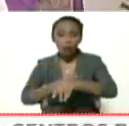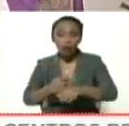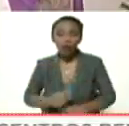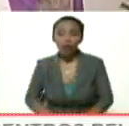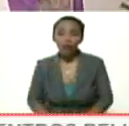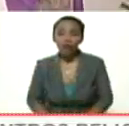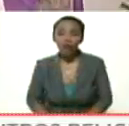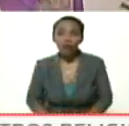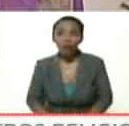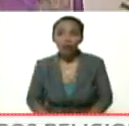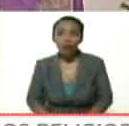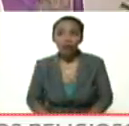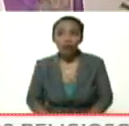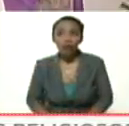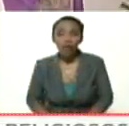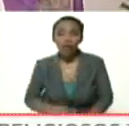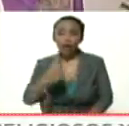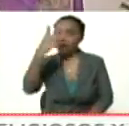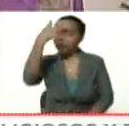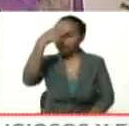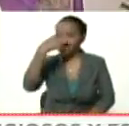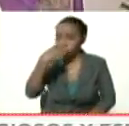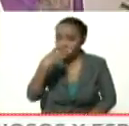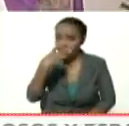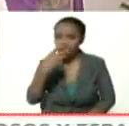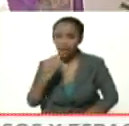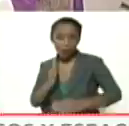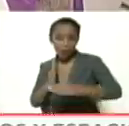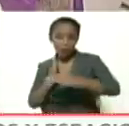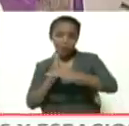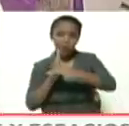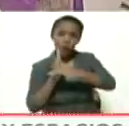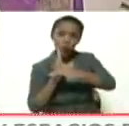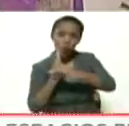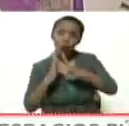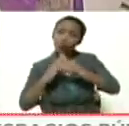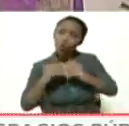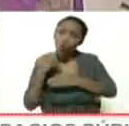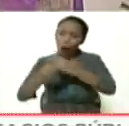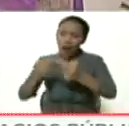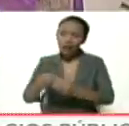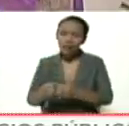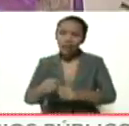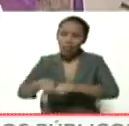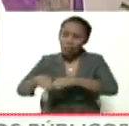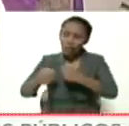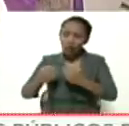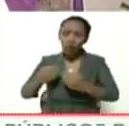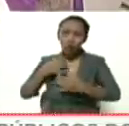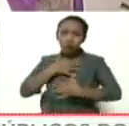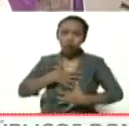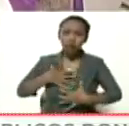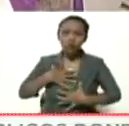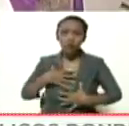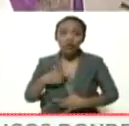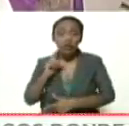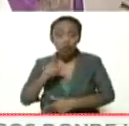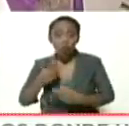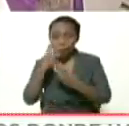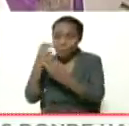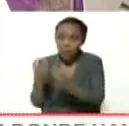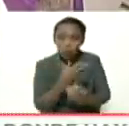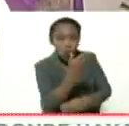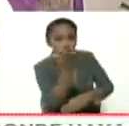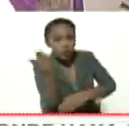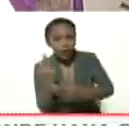la ceguera, la parálisis, todo lo que nos hace daño. E invito al mismo tiempo a ustedes, hermanas y